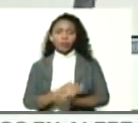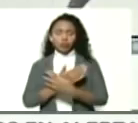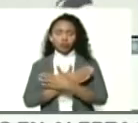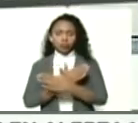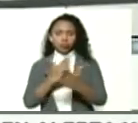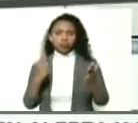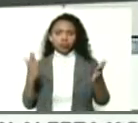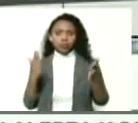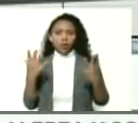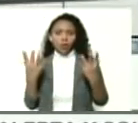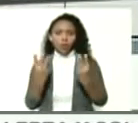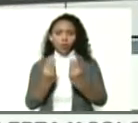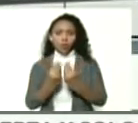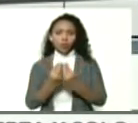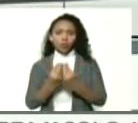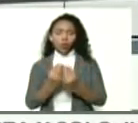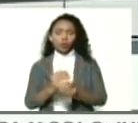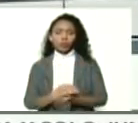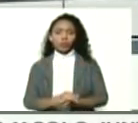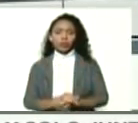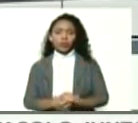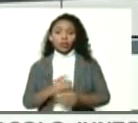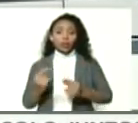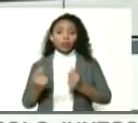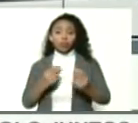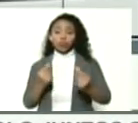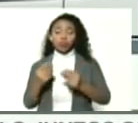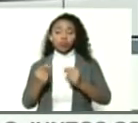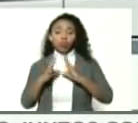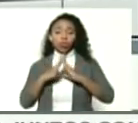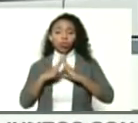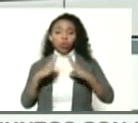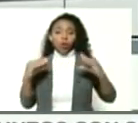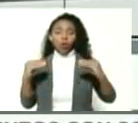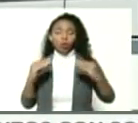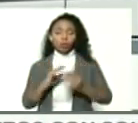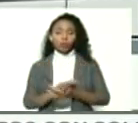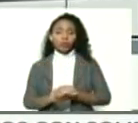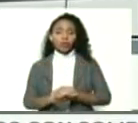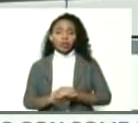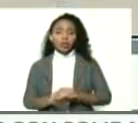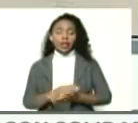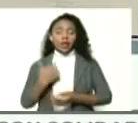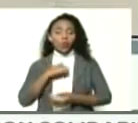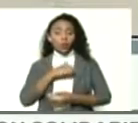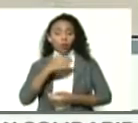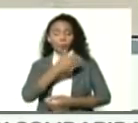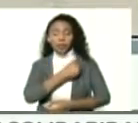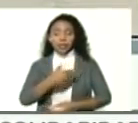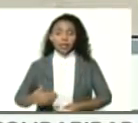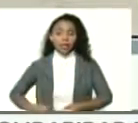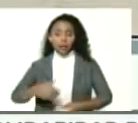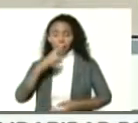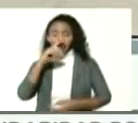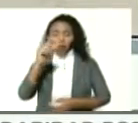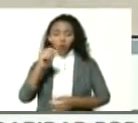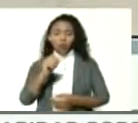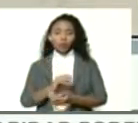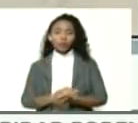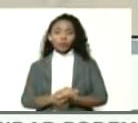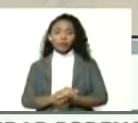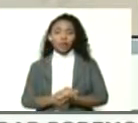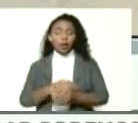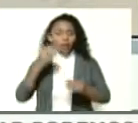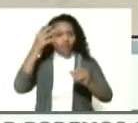Colaboración en conjunto, nos activamos todos, y nuestro presidente Nicolás Maduro Moro, con